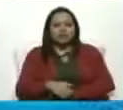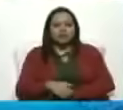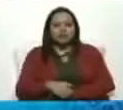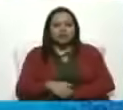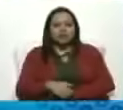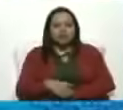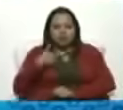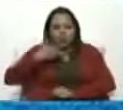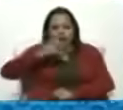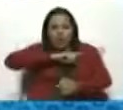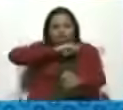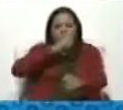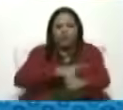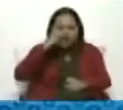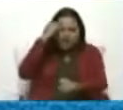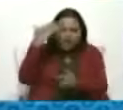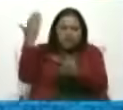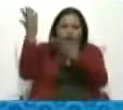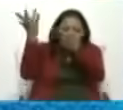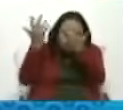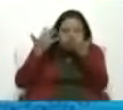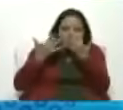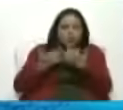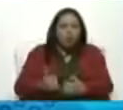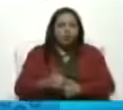Llevo la fuerza de Dios